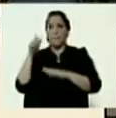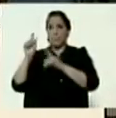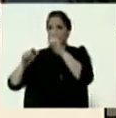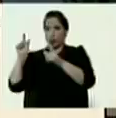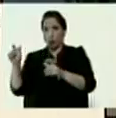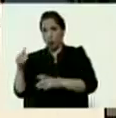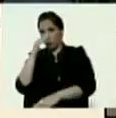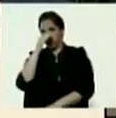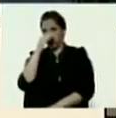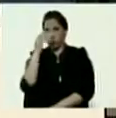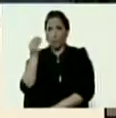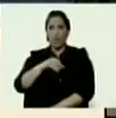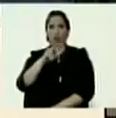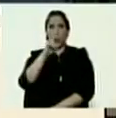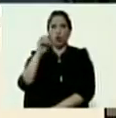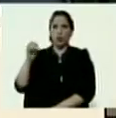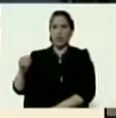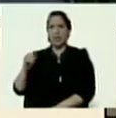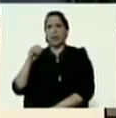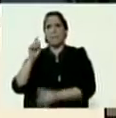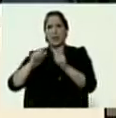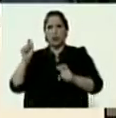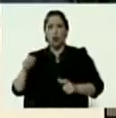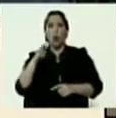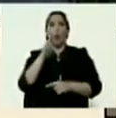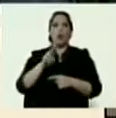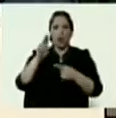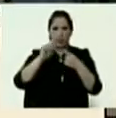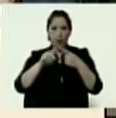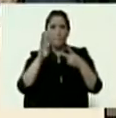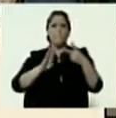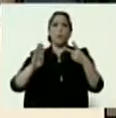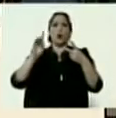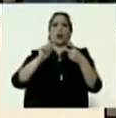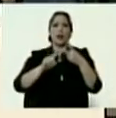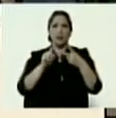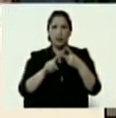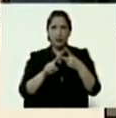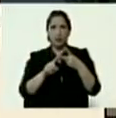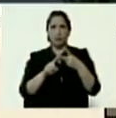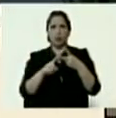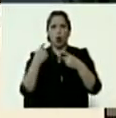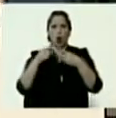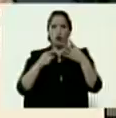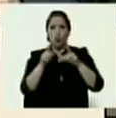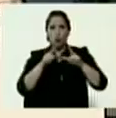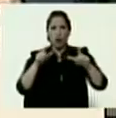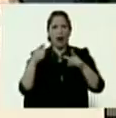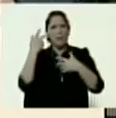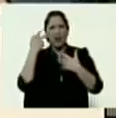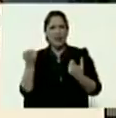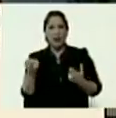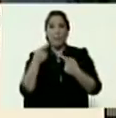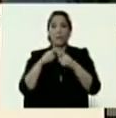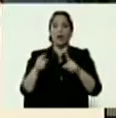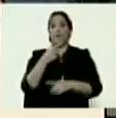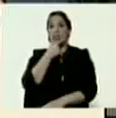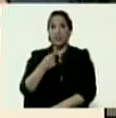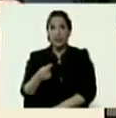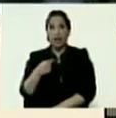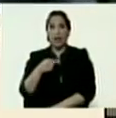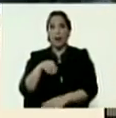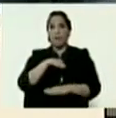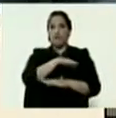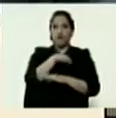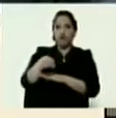personas, en Ureña, en la Boca de Grita, en otras localidades. ¿Para qué? Para facilitar el paso de Juan Guaidó